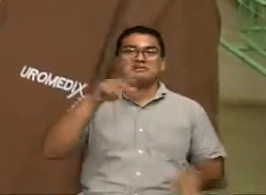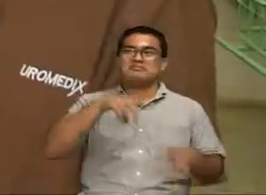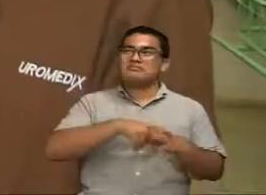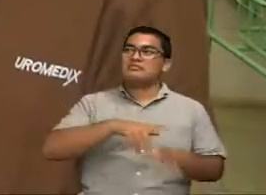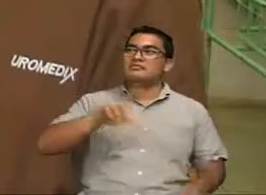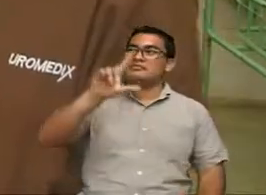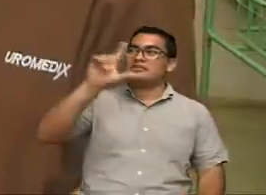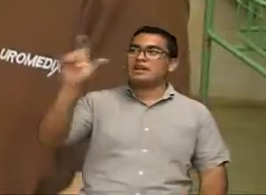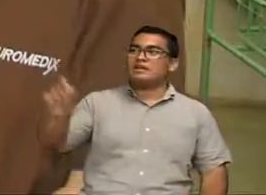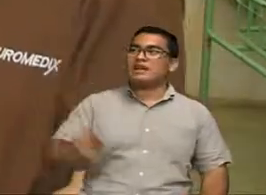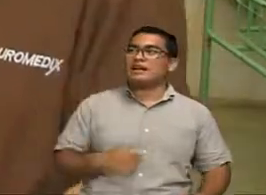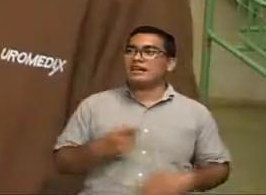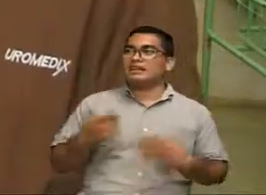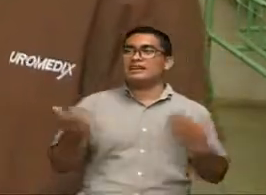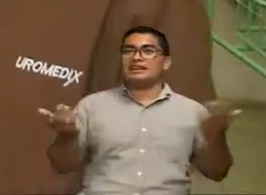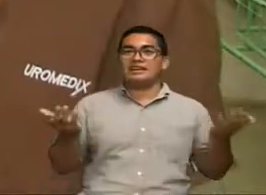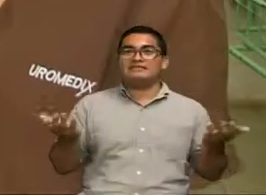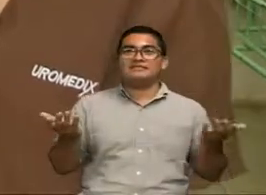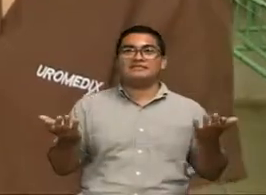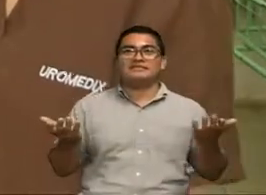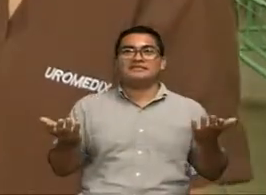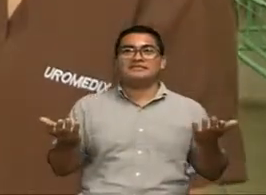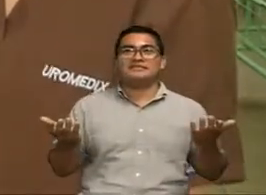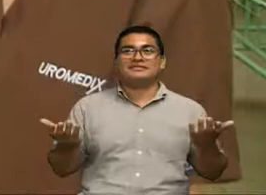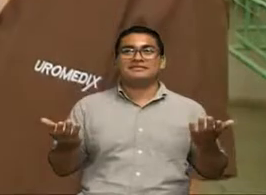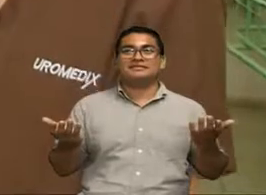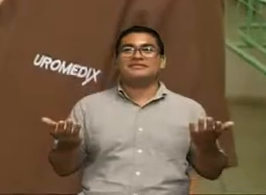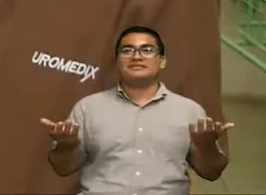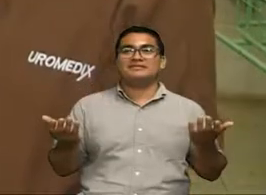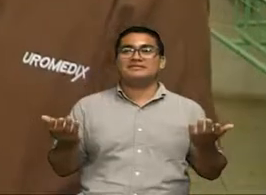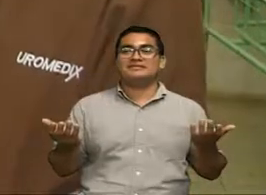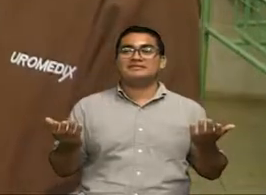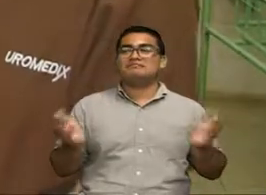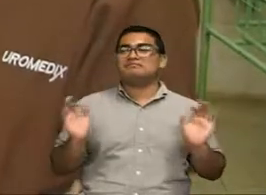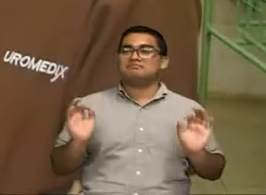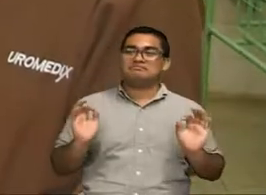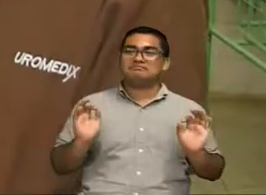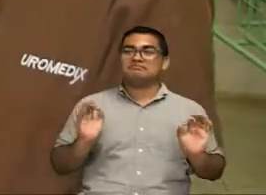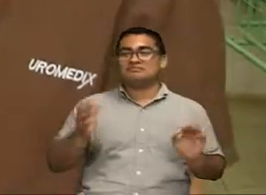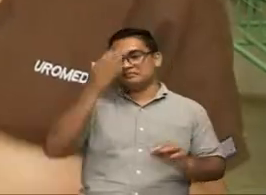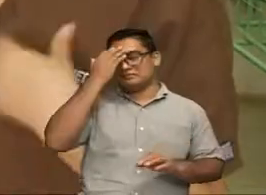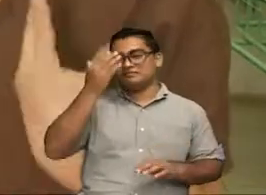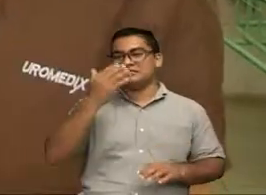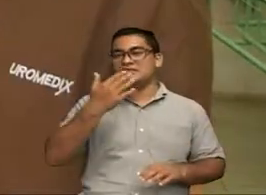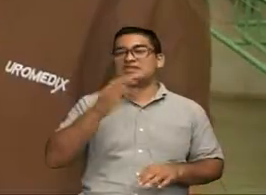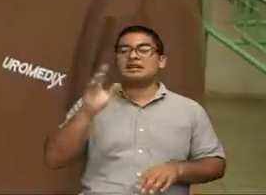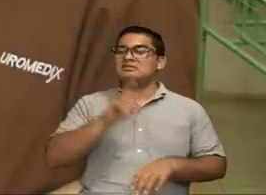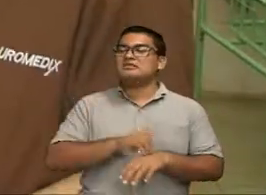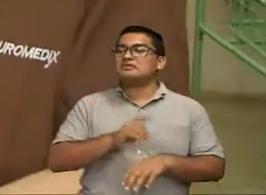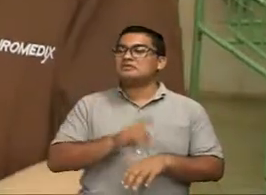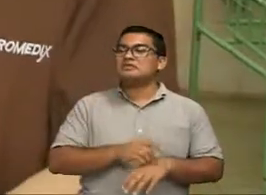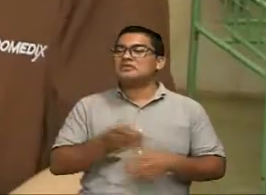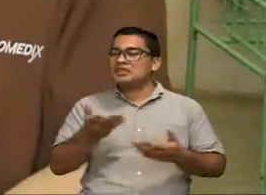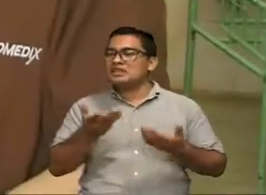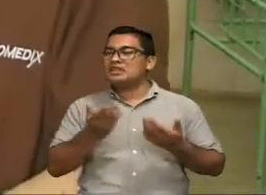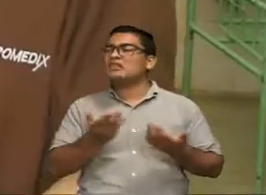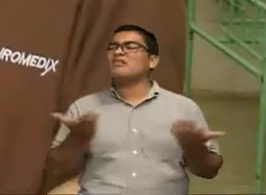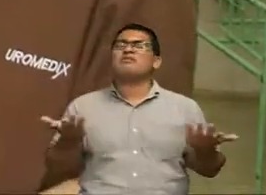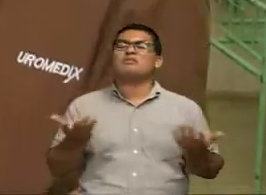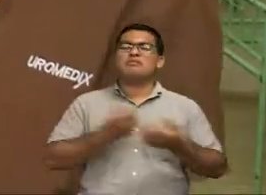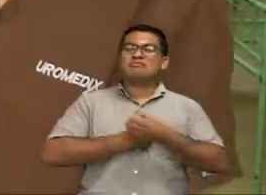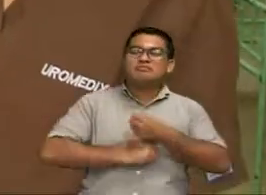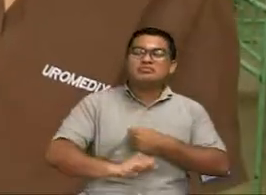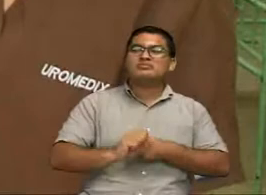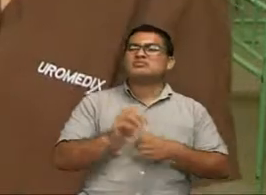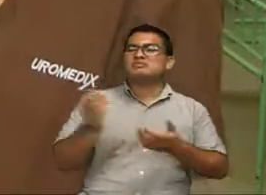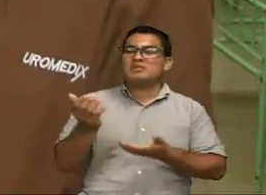de la ciudad. Entonces, de este momento en que sí, uno, ingresa en su voz. Así, entonces uno ya sabe, uno le pregunta, ¿usted quiere tener a su bebé